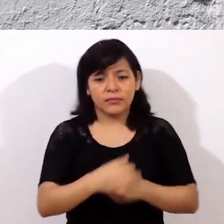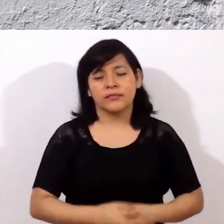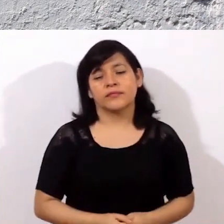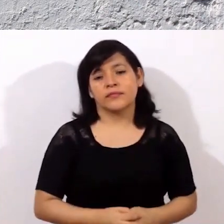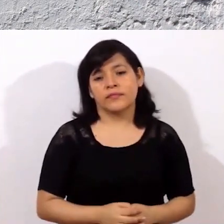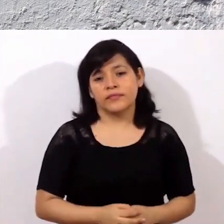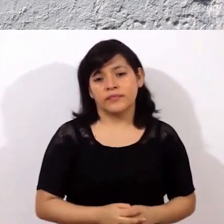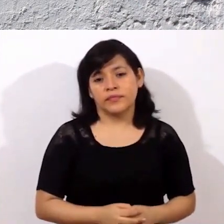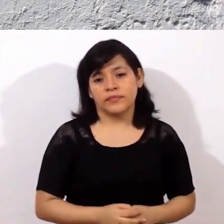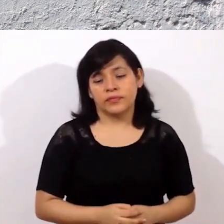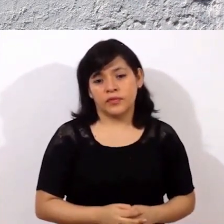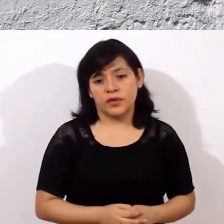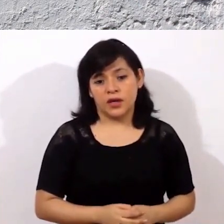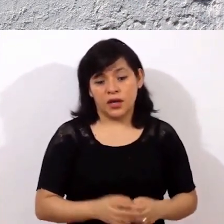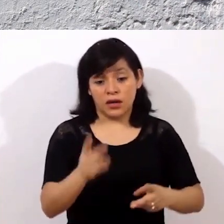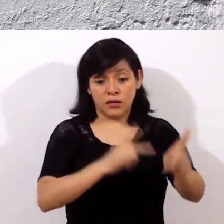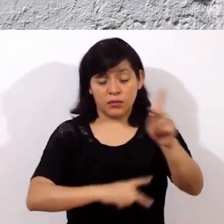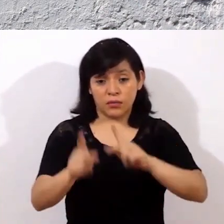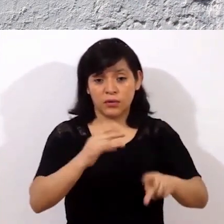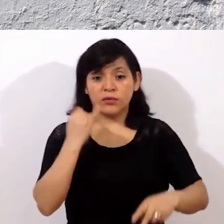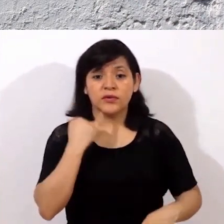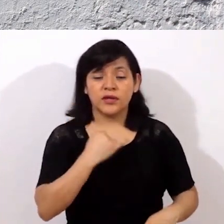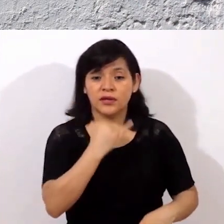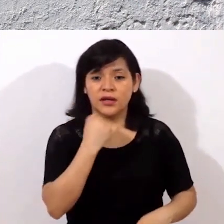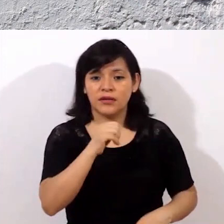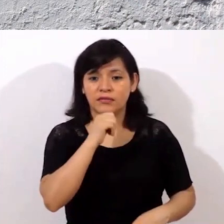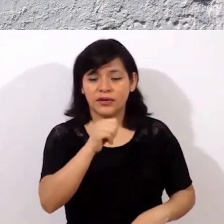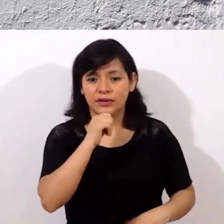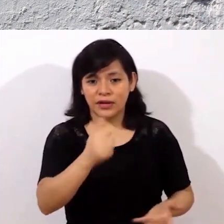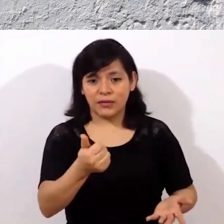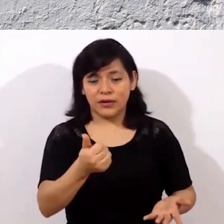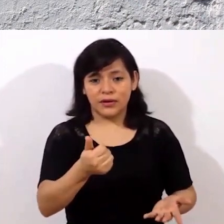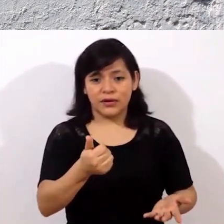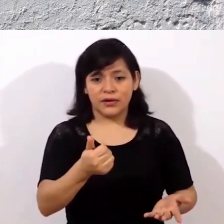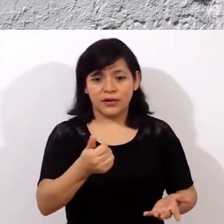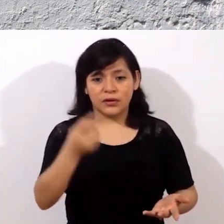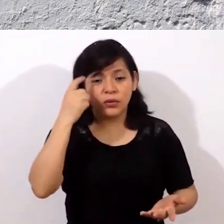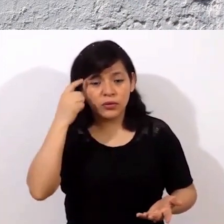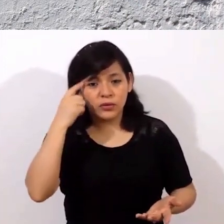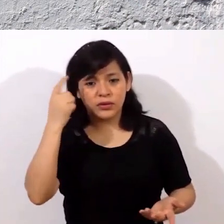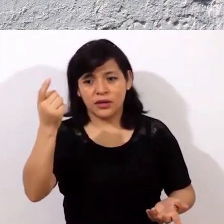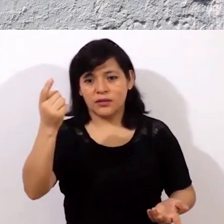La ignorancia de Israel de la palabra de Dios conduce finalmente a la destrucción. Podemos